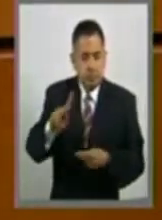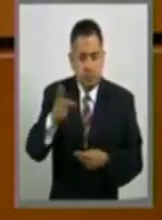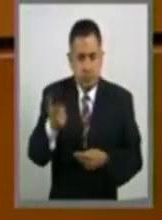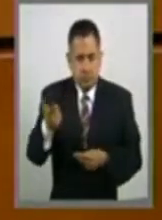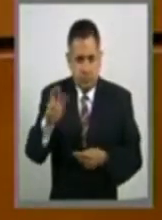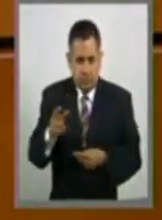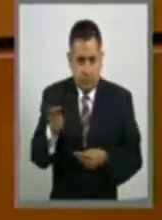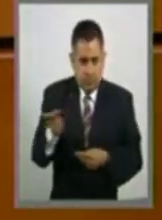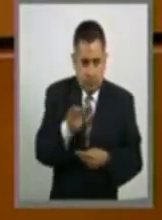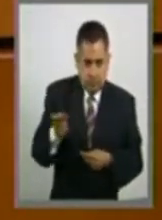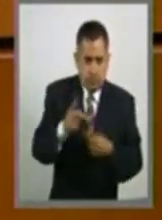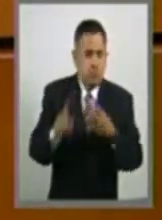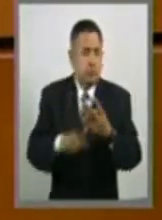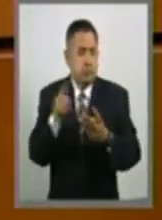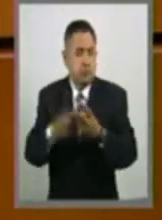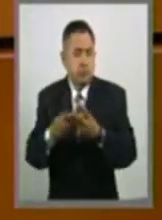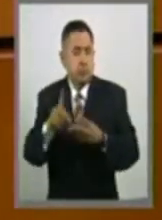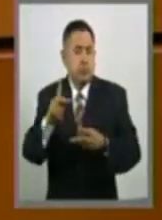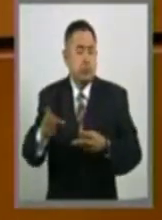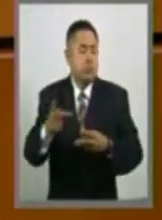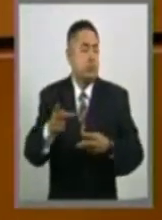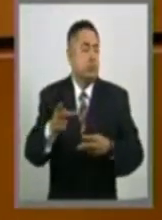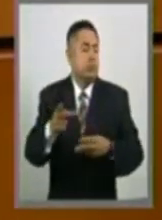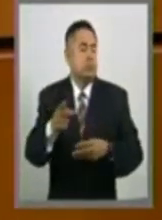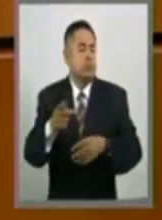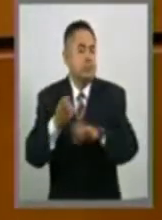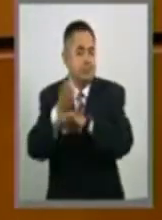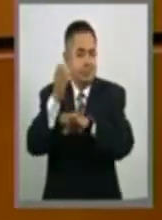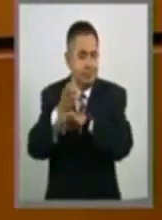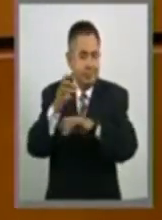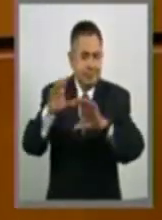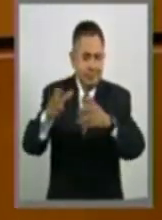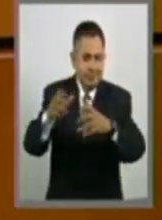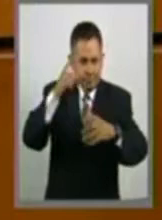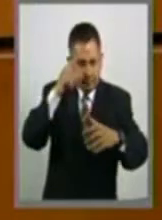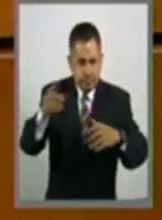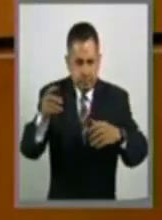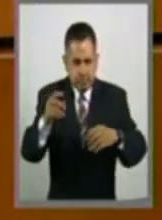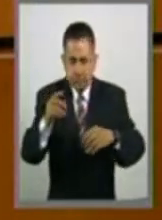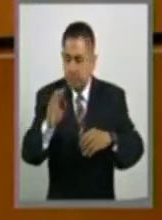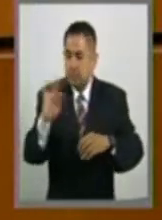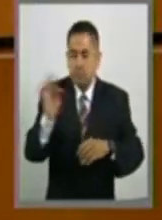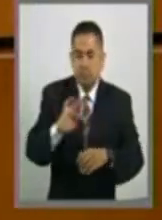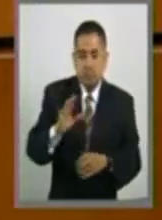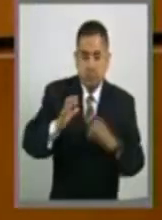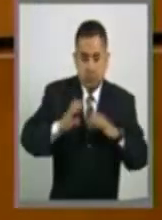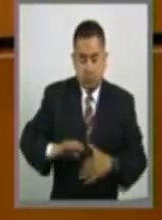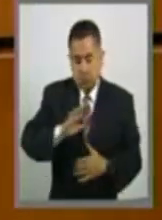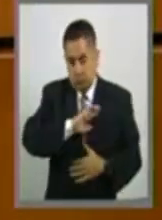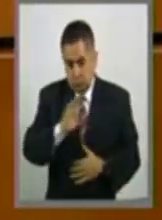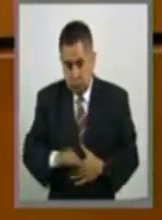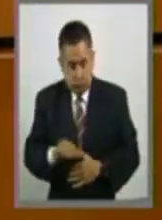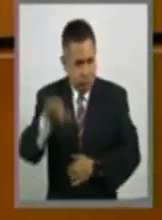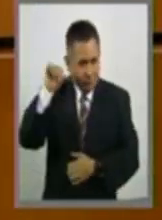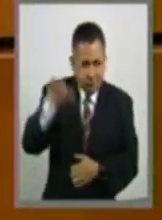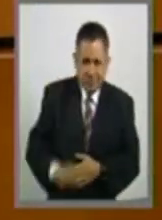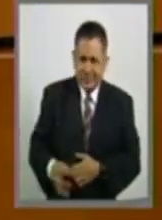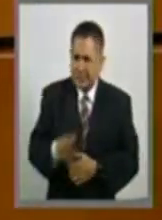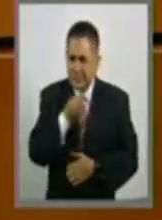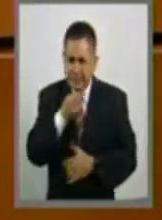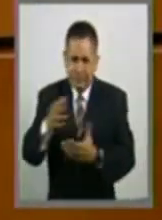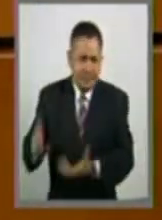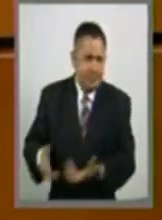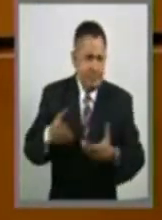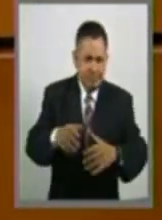República y las Procuradurías Estatales para que se realice la obtención expedita de órganos de los